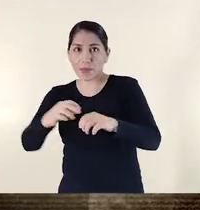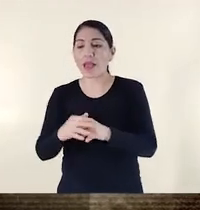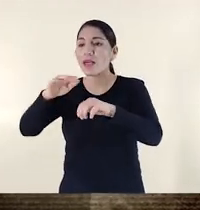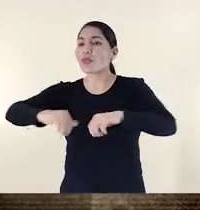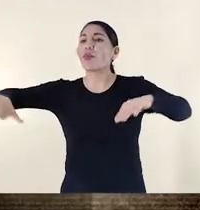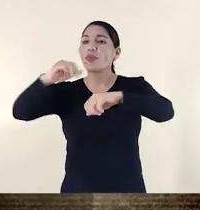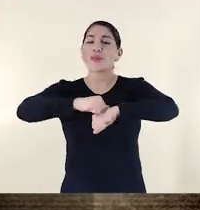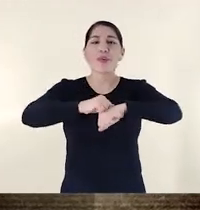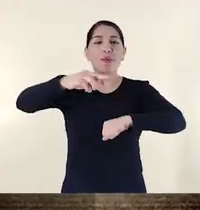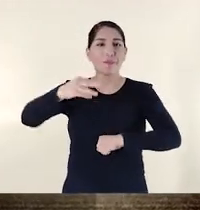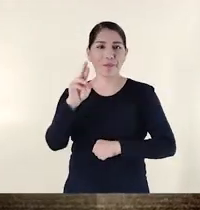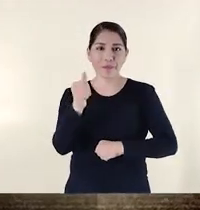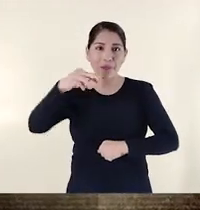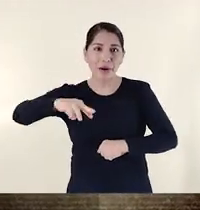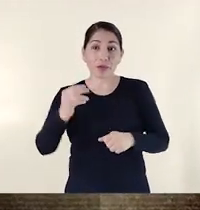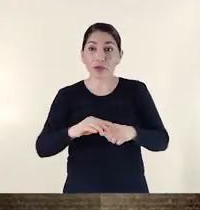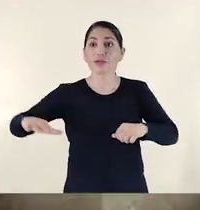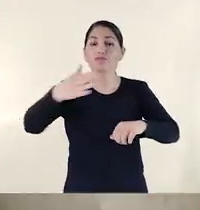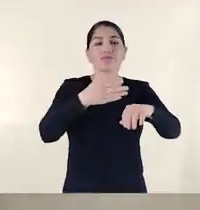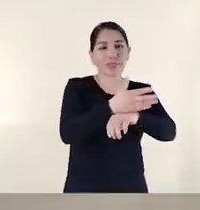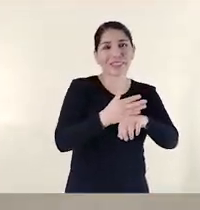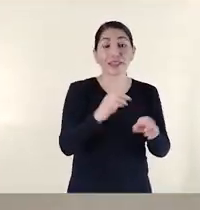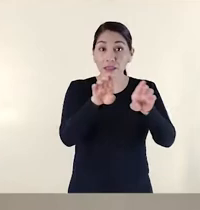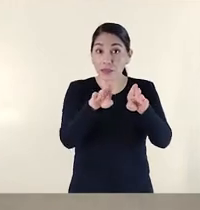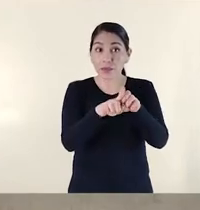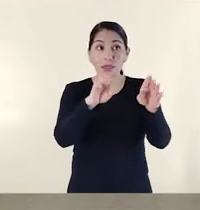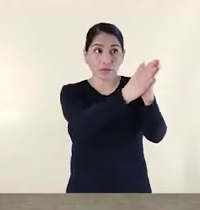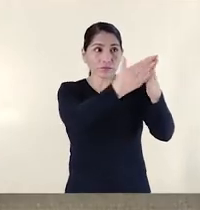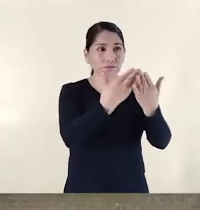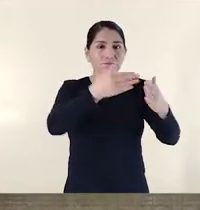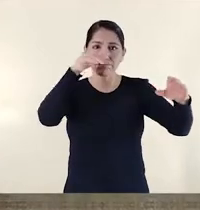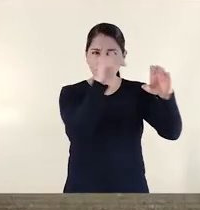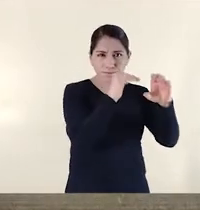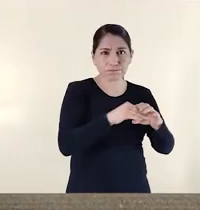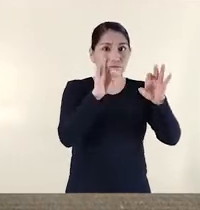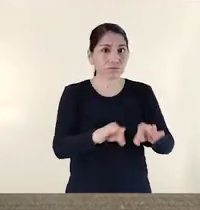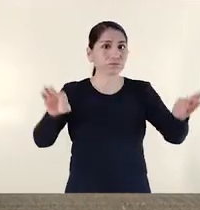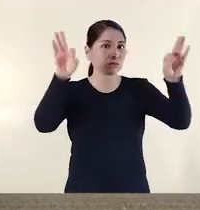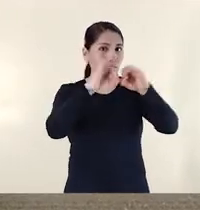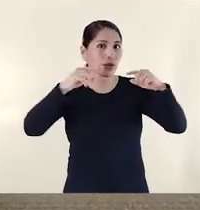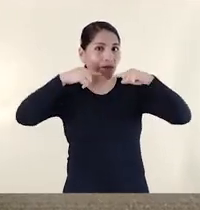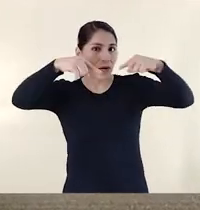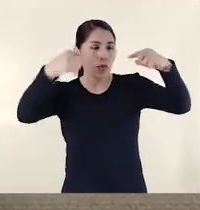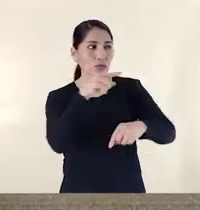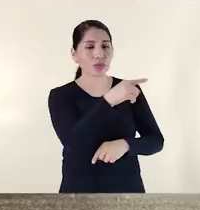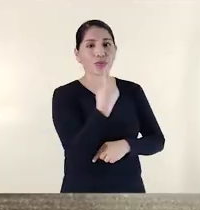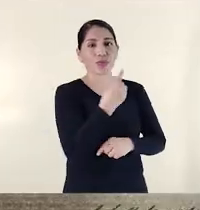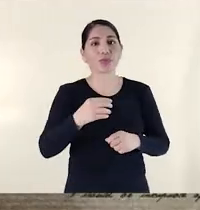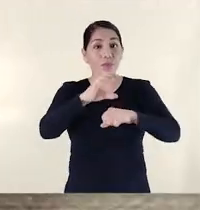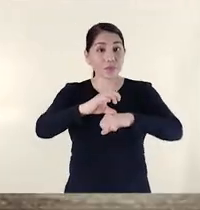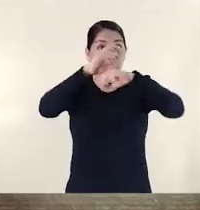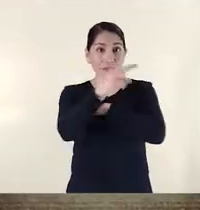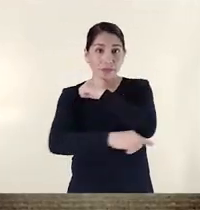donde destacan sus acabados en mármol y madera. Es célebre su biblioteca que guarda colecciones importantes e invaluables.